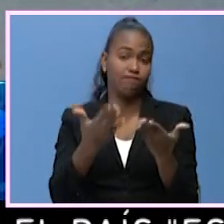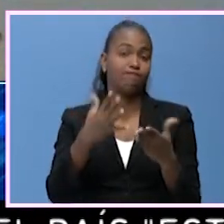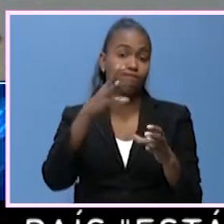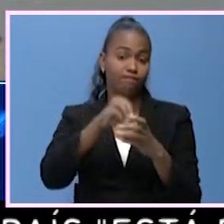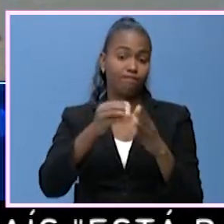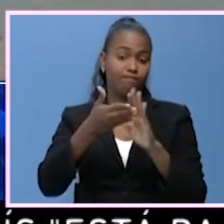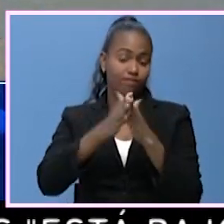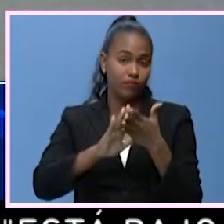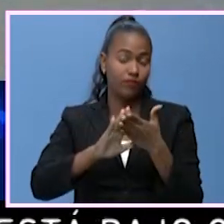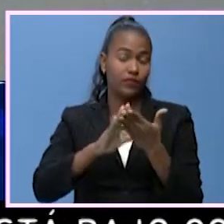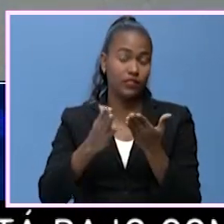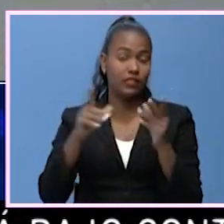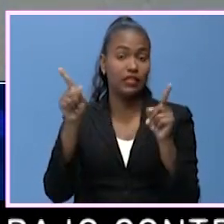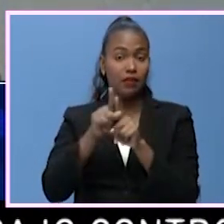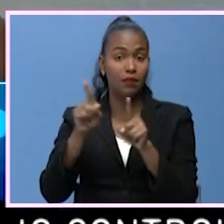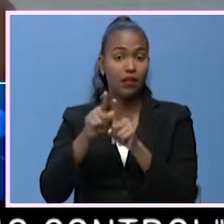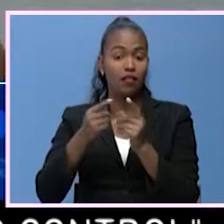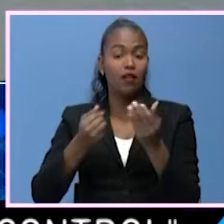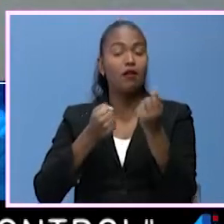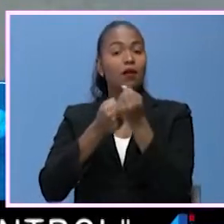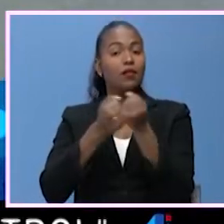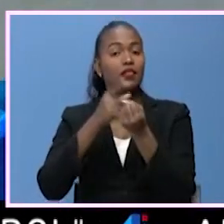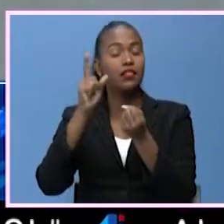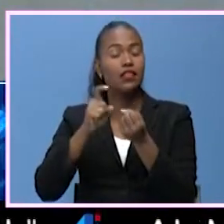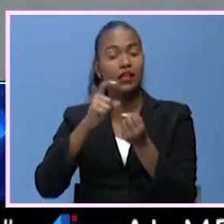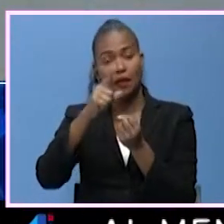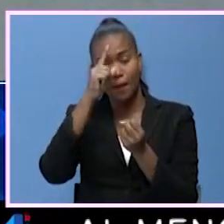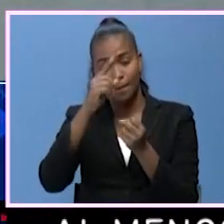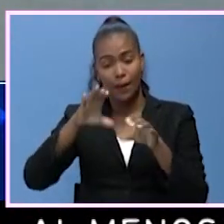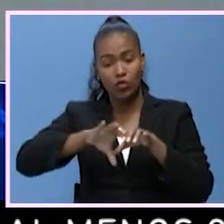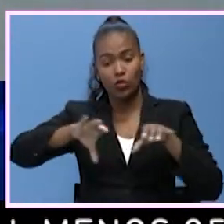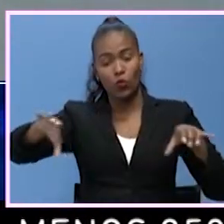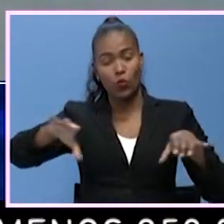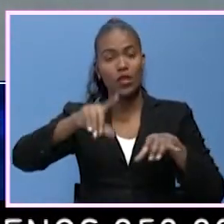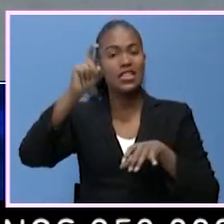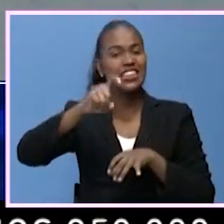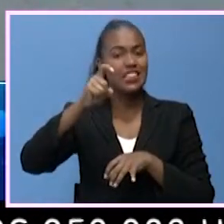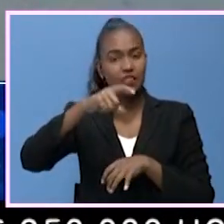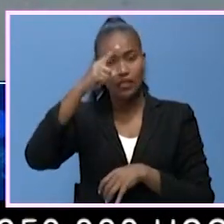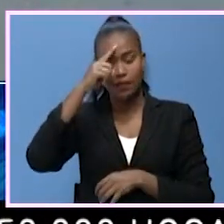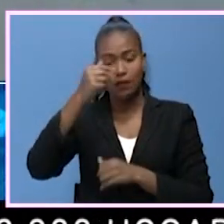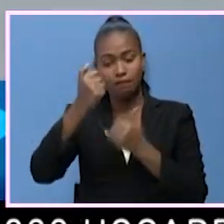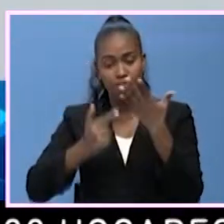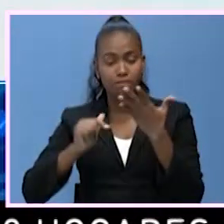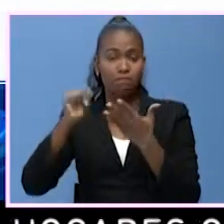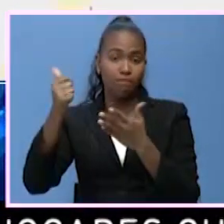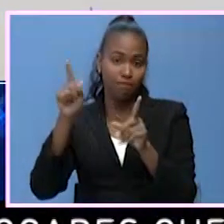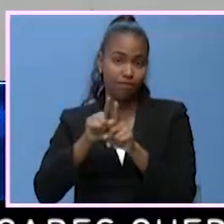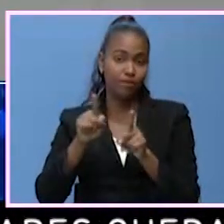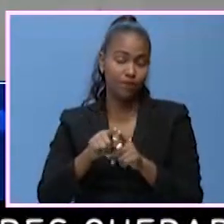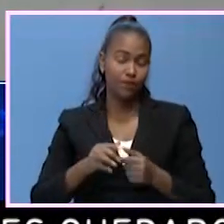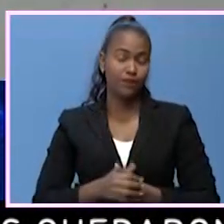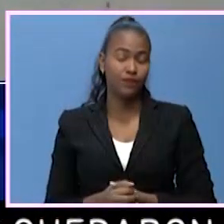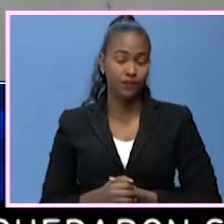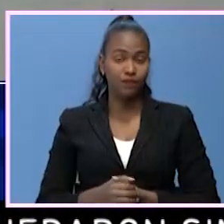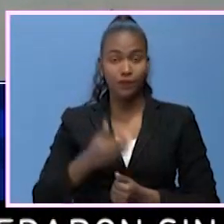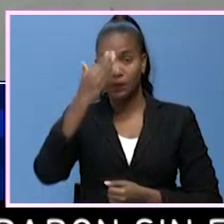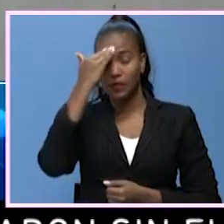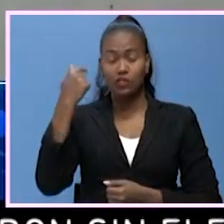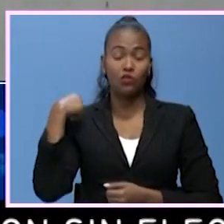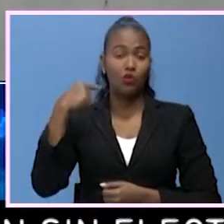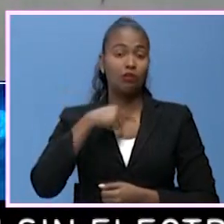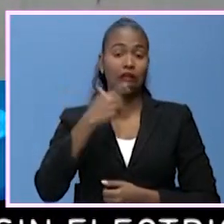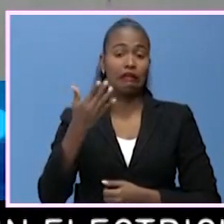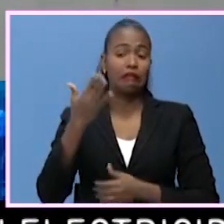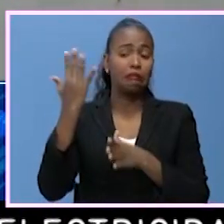en la comunidad, así como la donación de uno de los tubos que se necesitan, entre otras cosas. Porque ya no aguantaba,